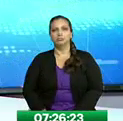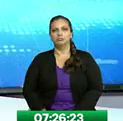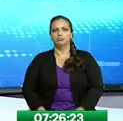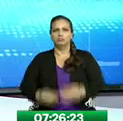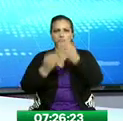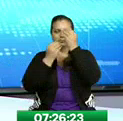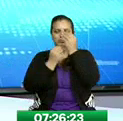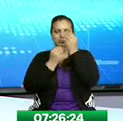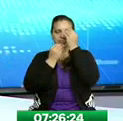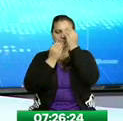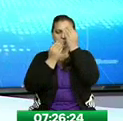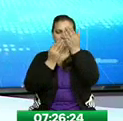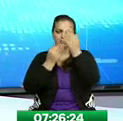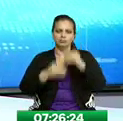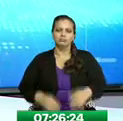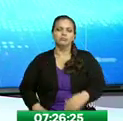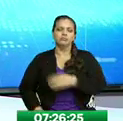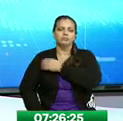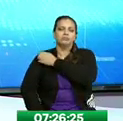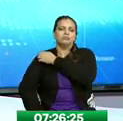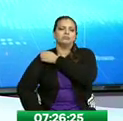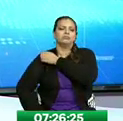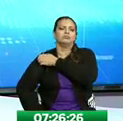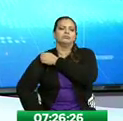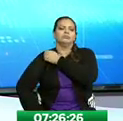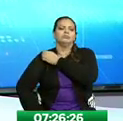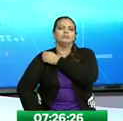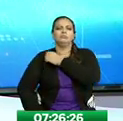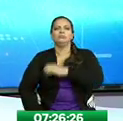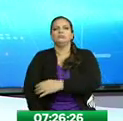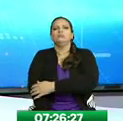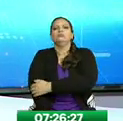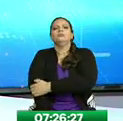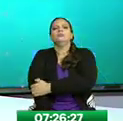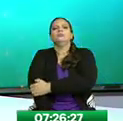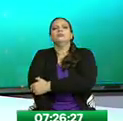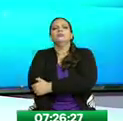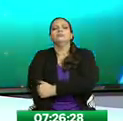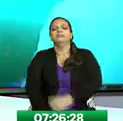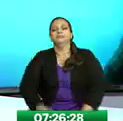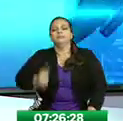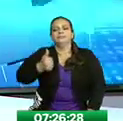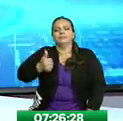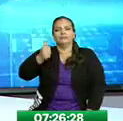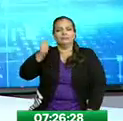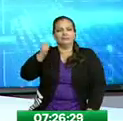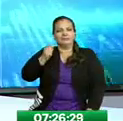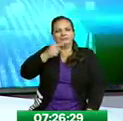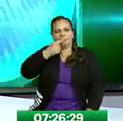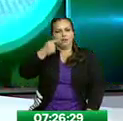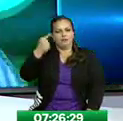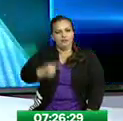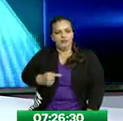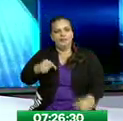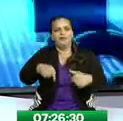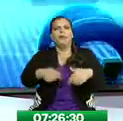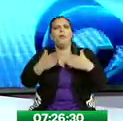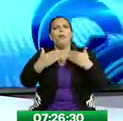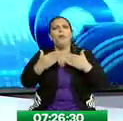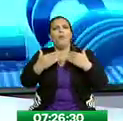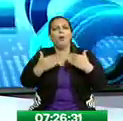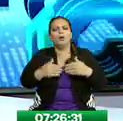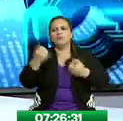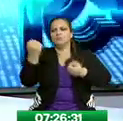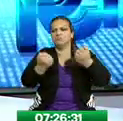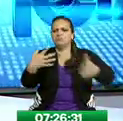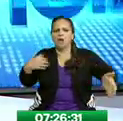de la Corporación para la Seguridad Ciudadana durante el feriado de fin de año en Guayaquil. Los percances viales se produjeron en diferentes sectores